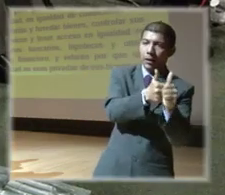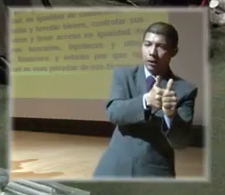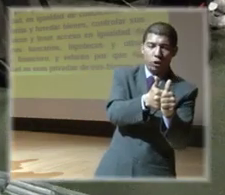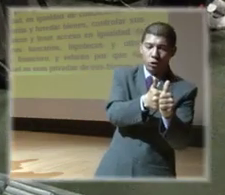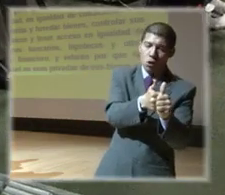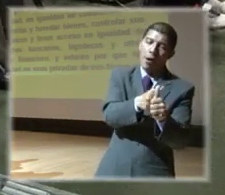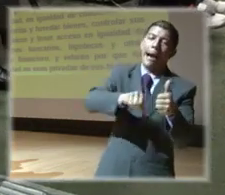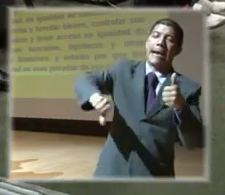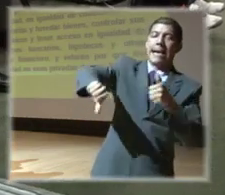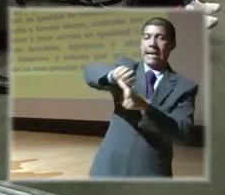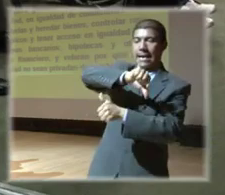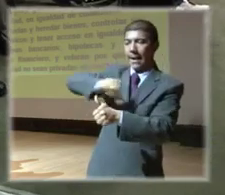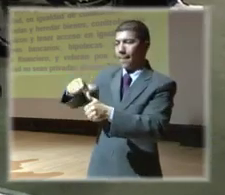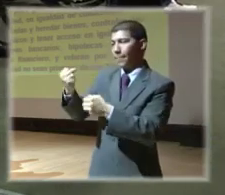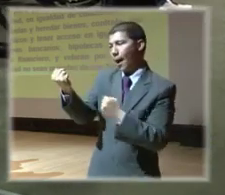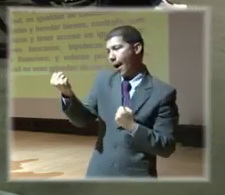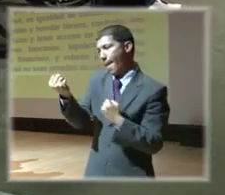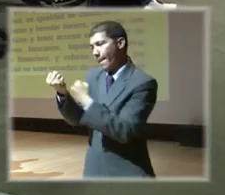Yo creo que